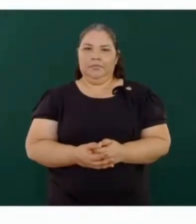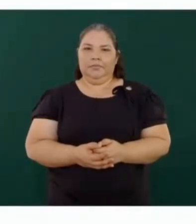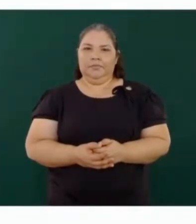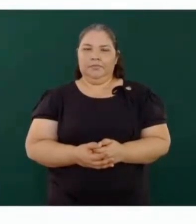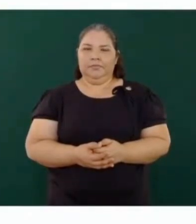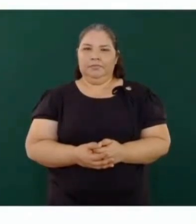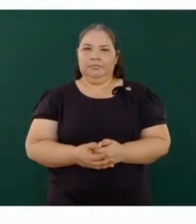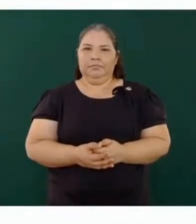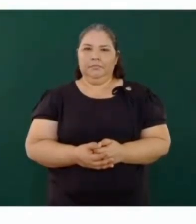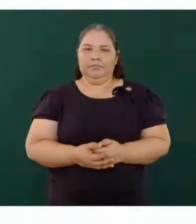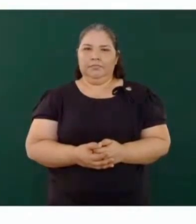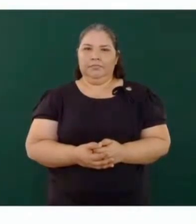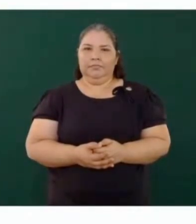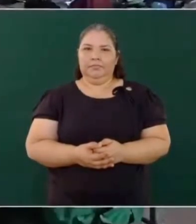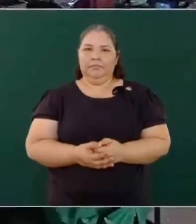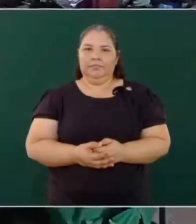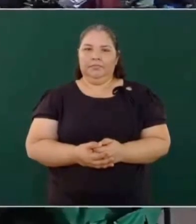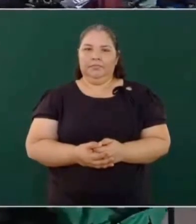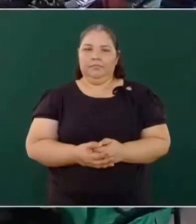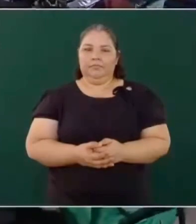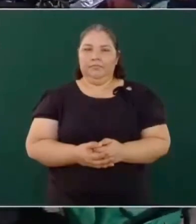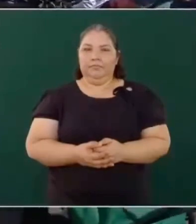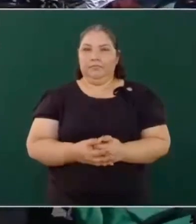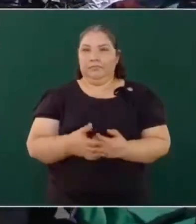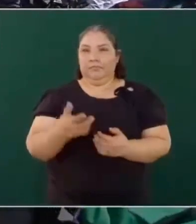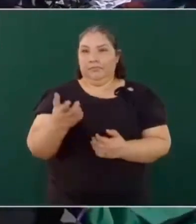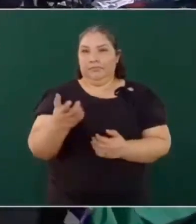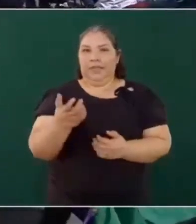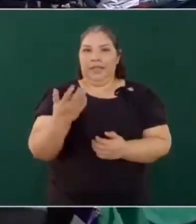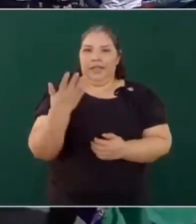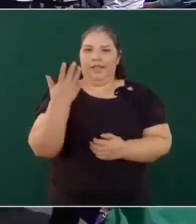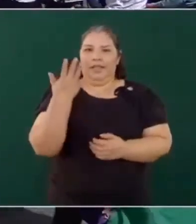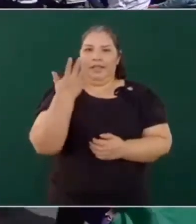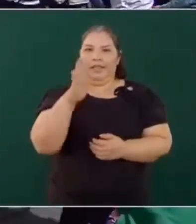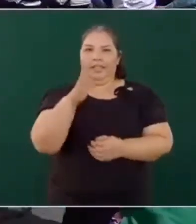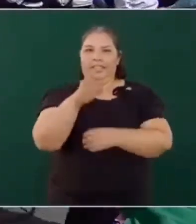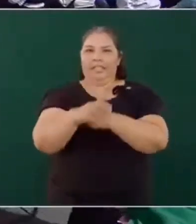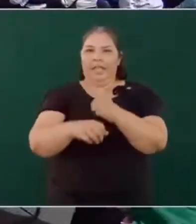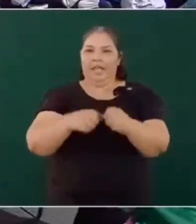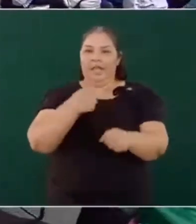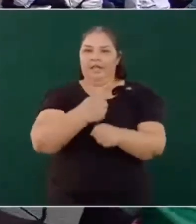Eso es. Por año, 10 años. 10 años.